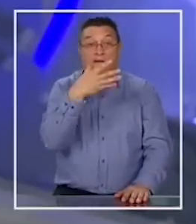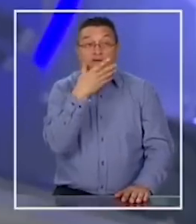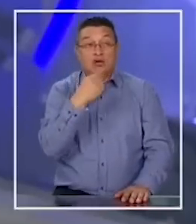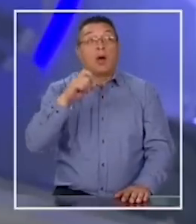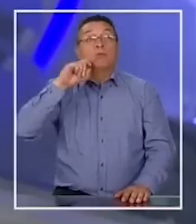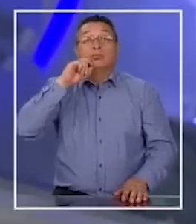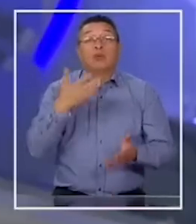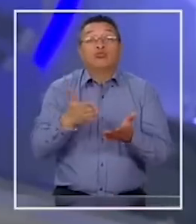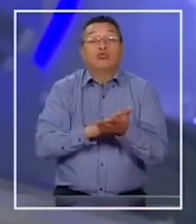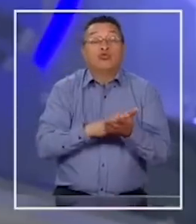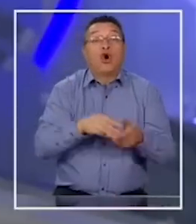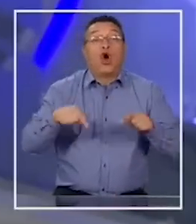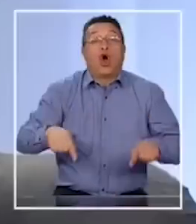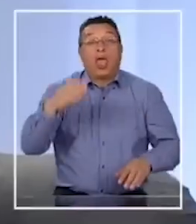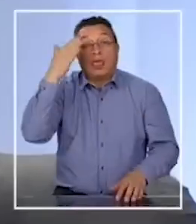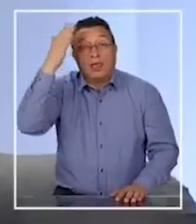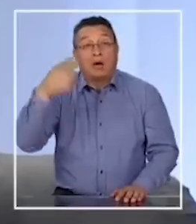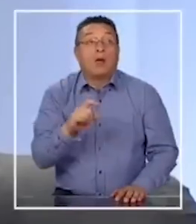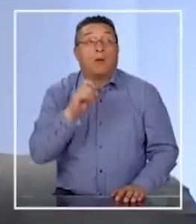quién está muriendo hoy